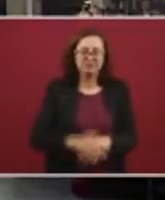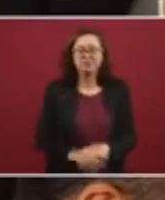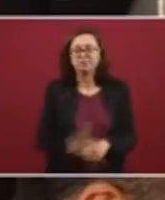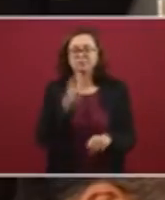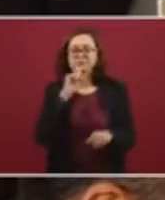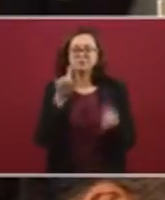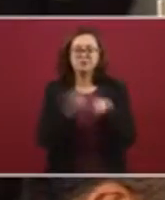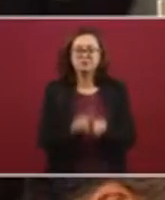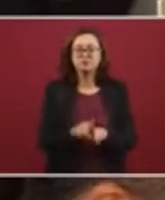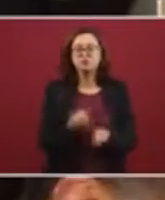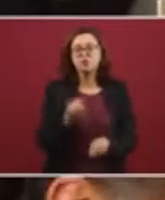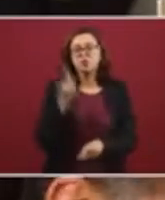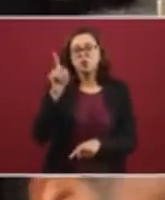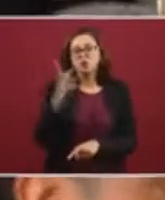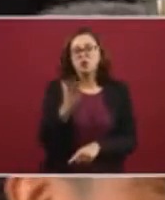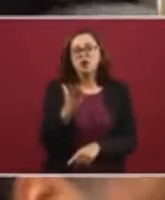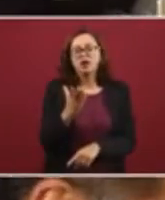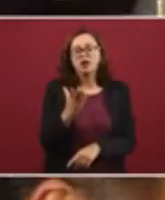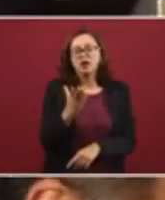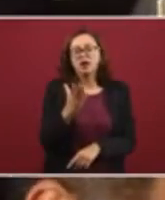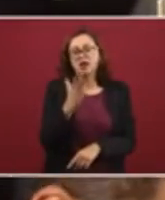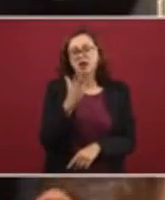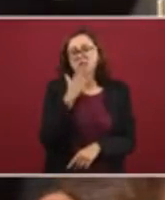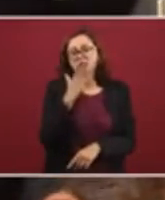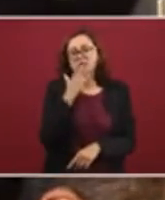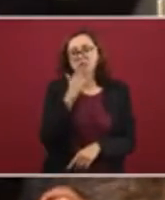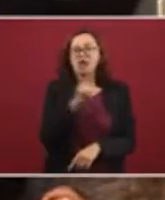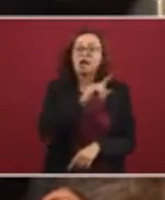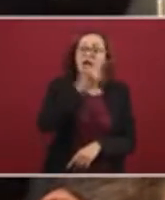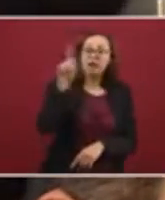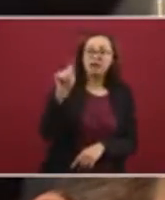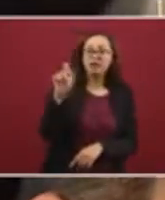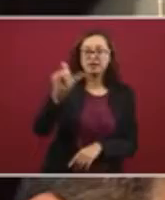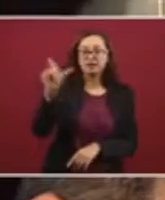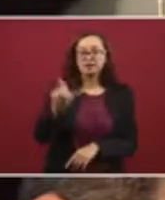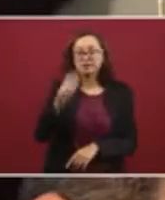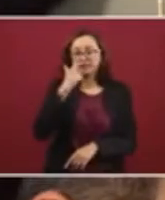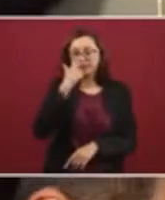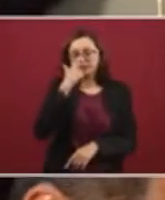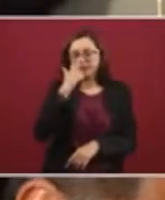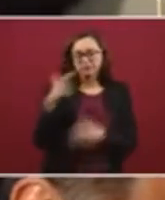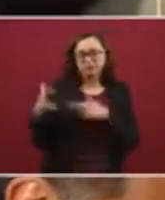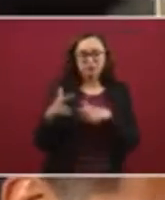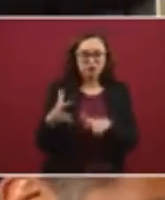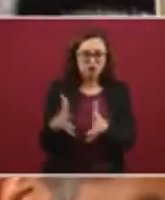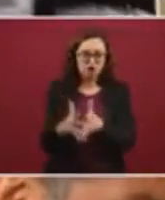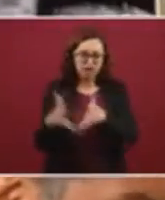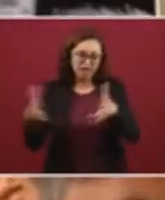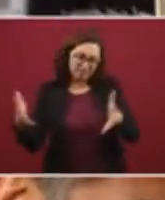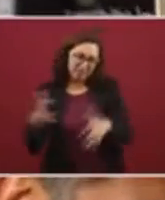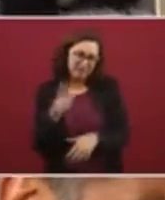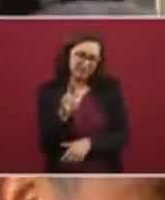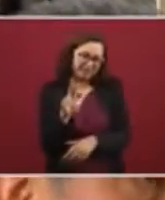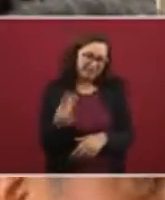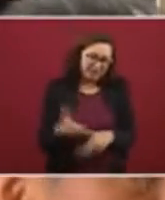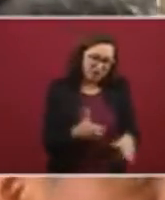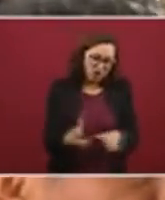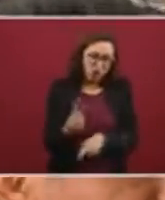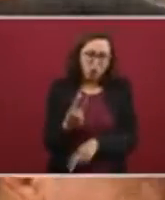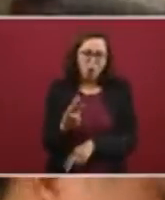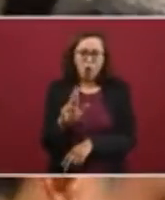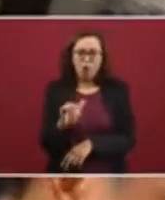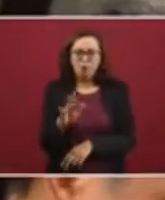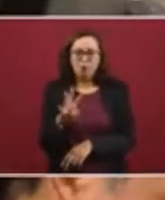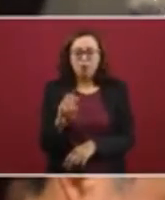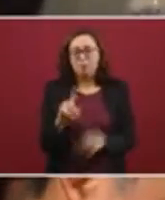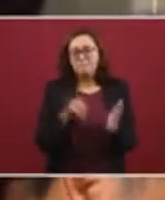en texas tenemos el río que nosotros le decimos grande y ustedes le dicen bravo y lo compartimos desde 1944